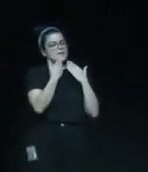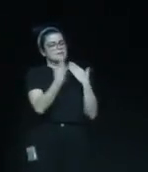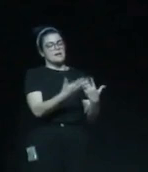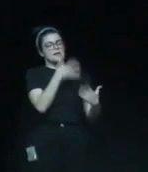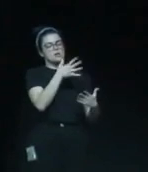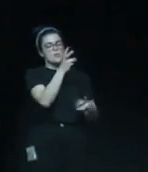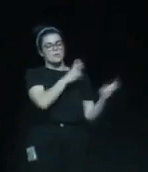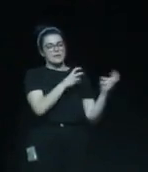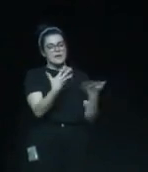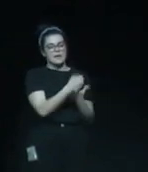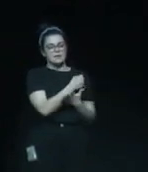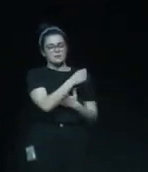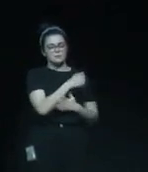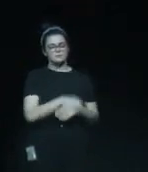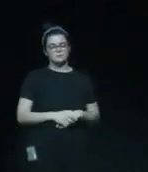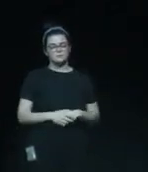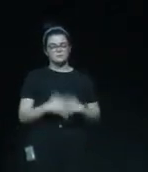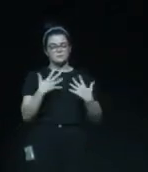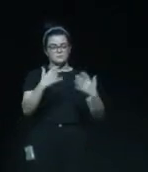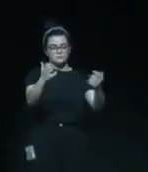gracias.